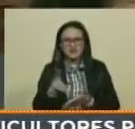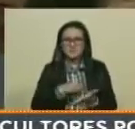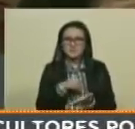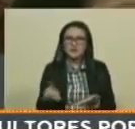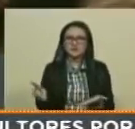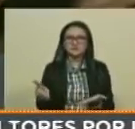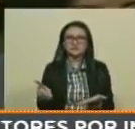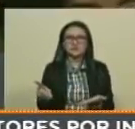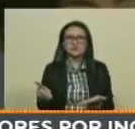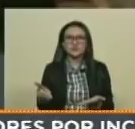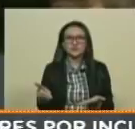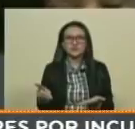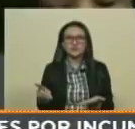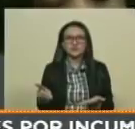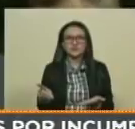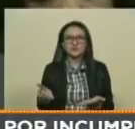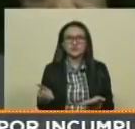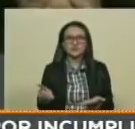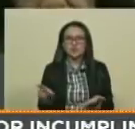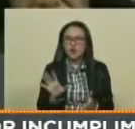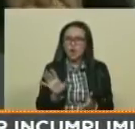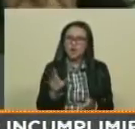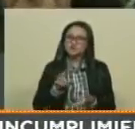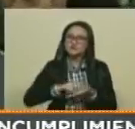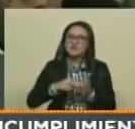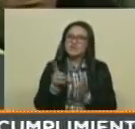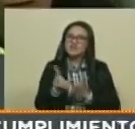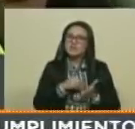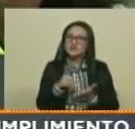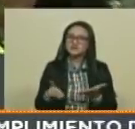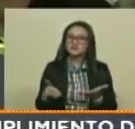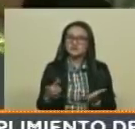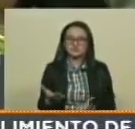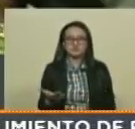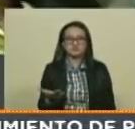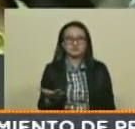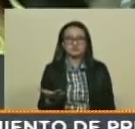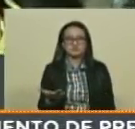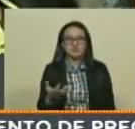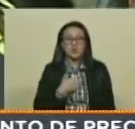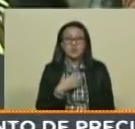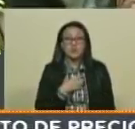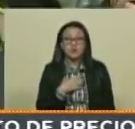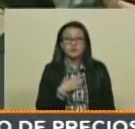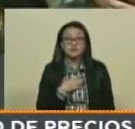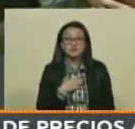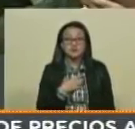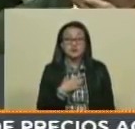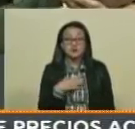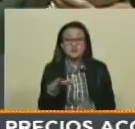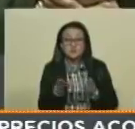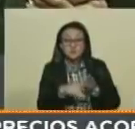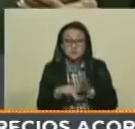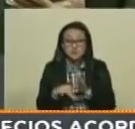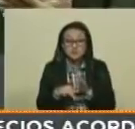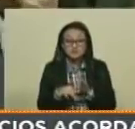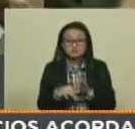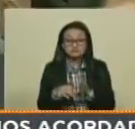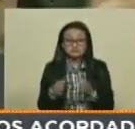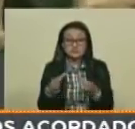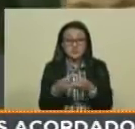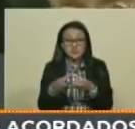pero no puede ser, ¿verdad?, que la potestad de la delincuencia y de la delincuencia organizada en este